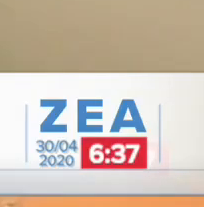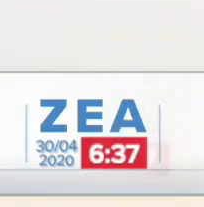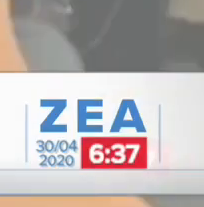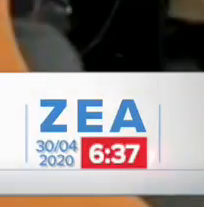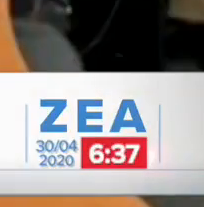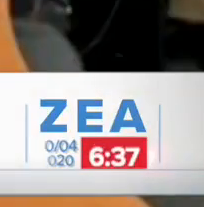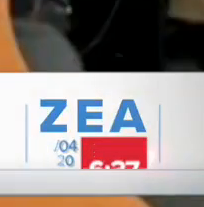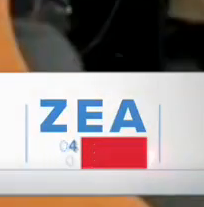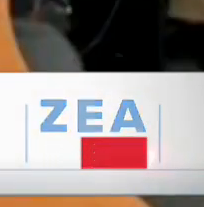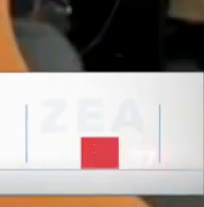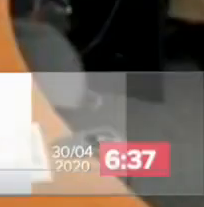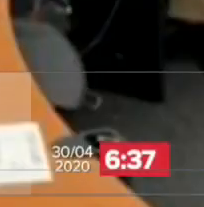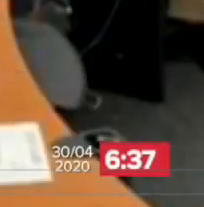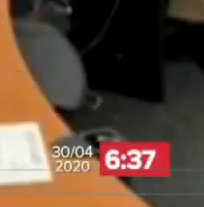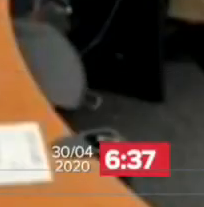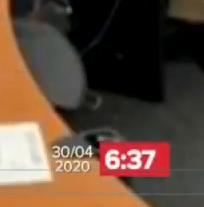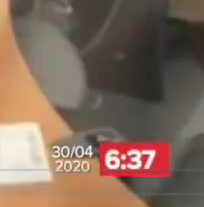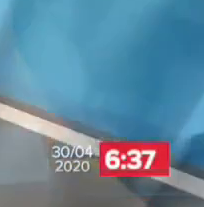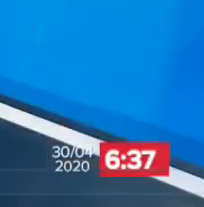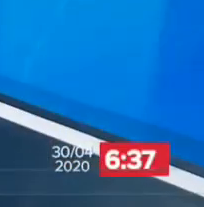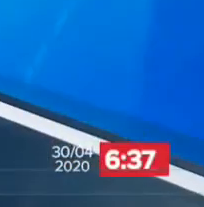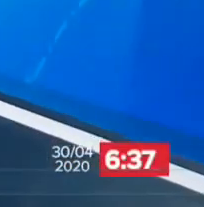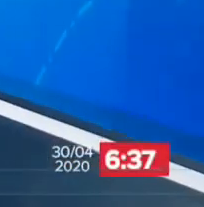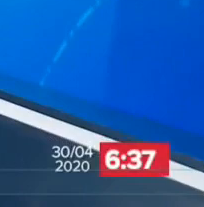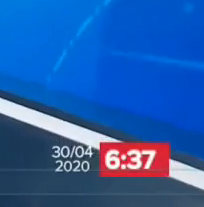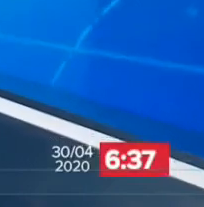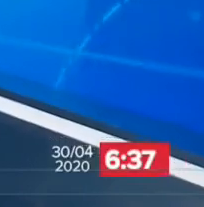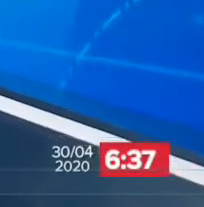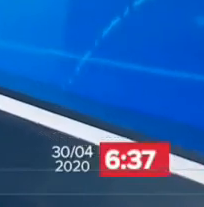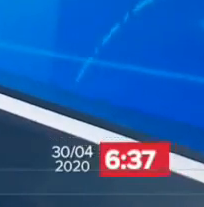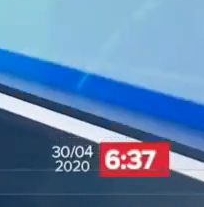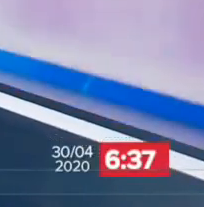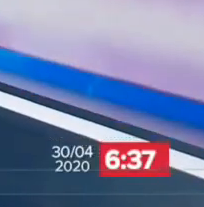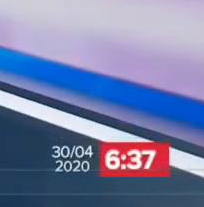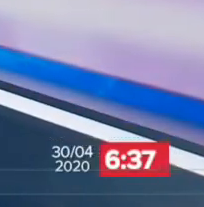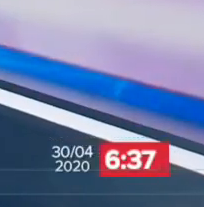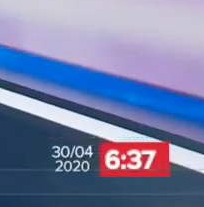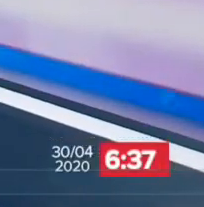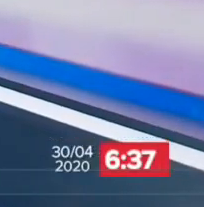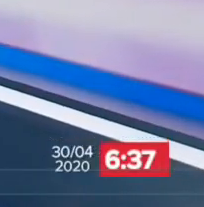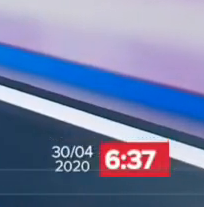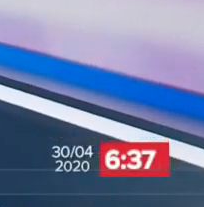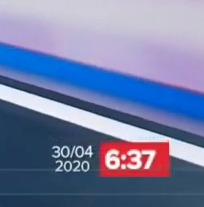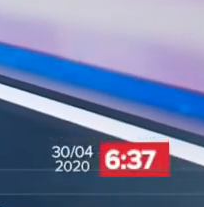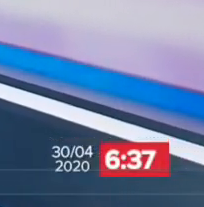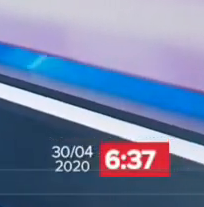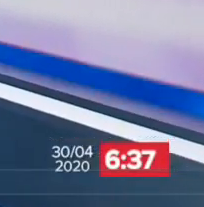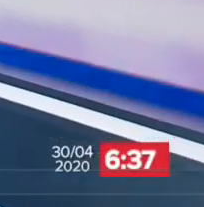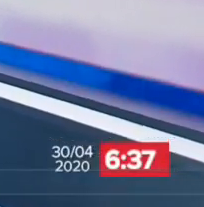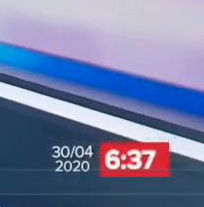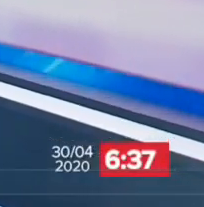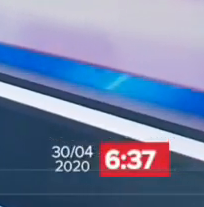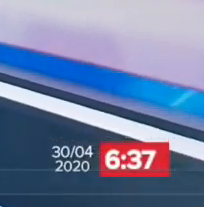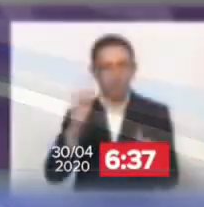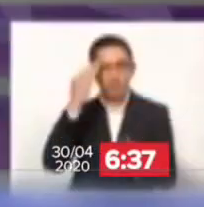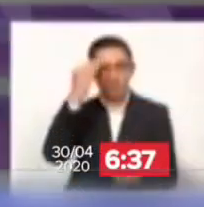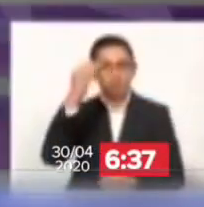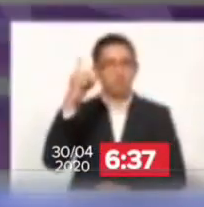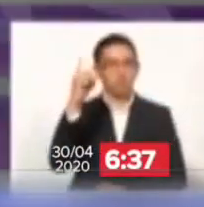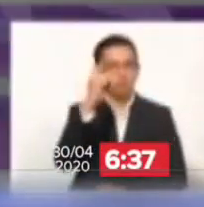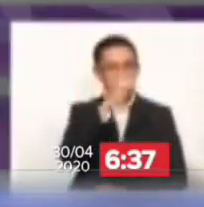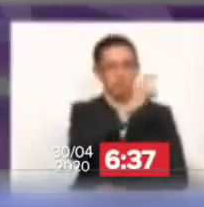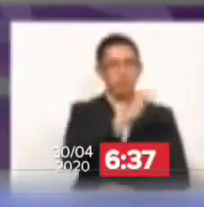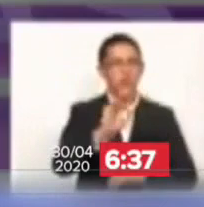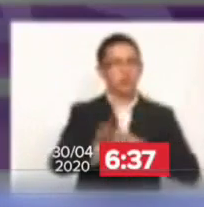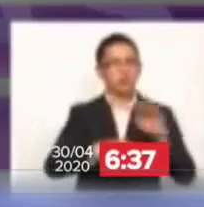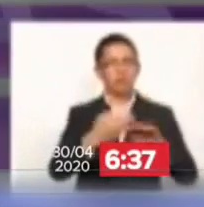evadir las responsabilidades en quintana roo el gobernador carlos joaquín expresó que la forma más rápida de salir de la epidemia es